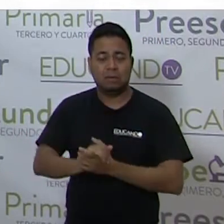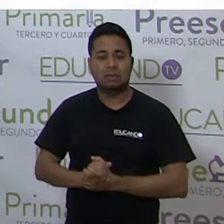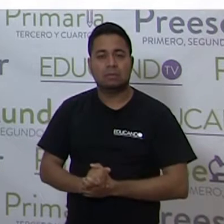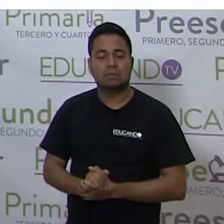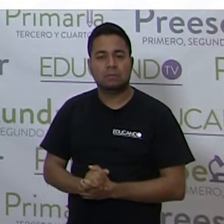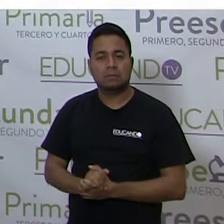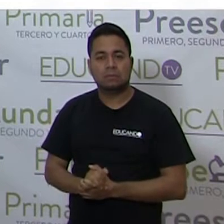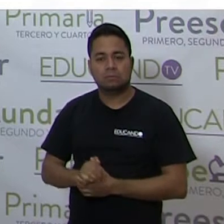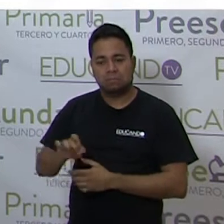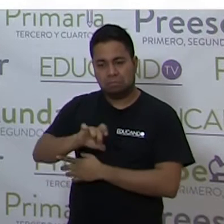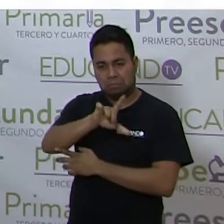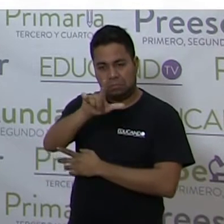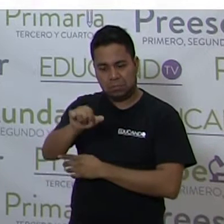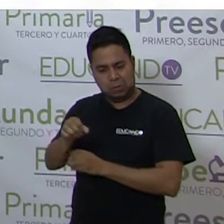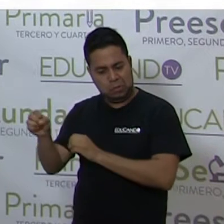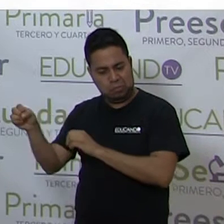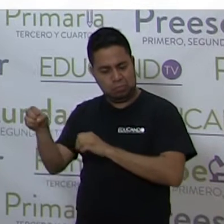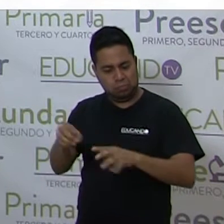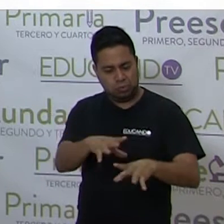Luego crearon los animales,